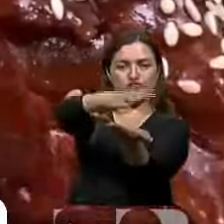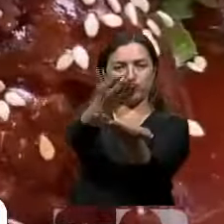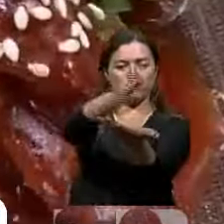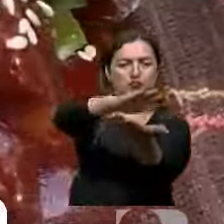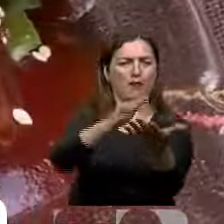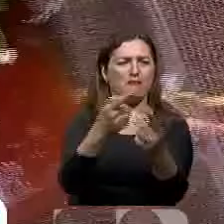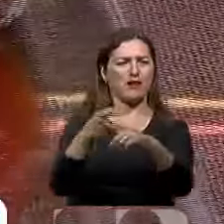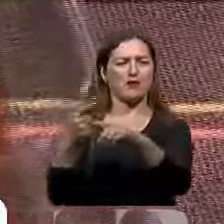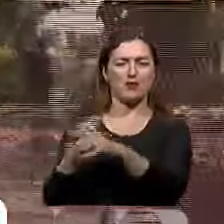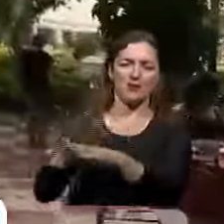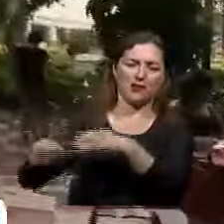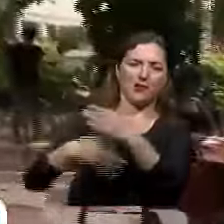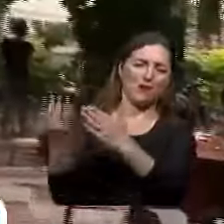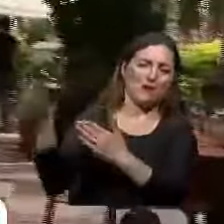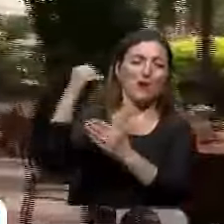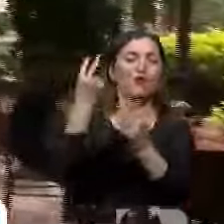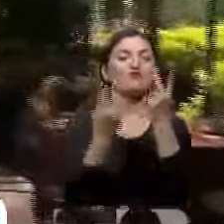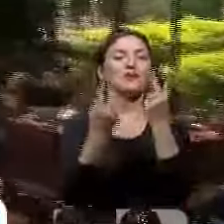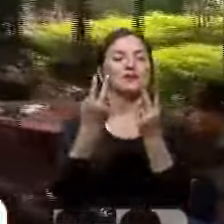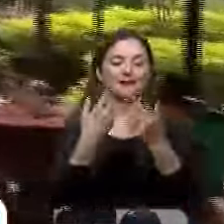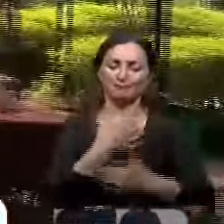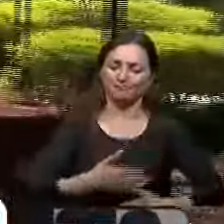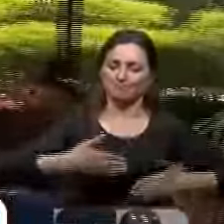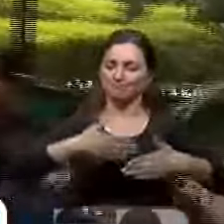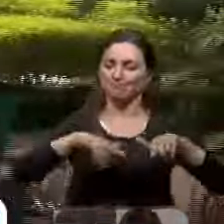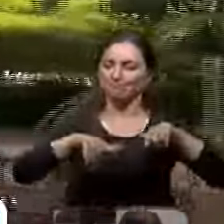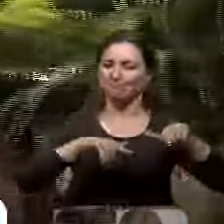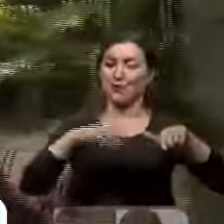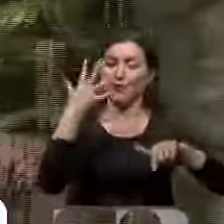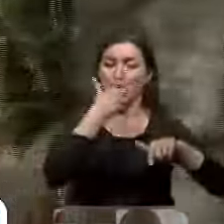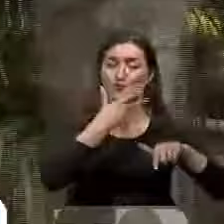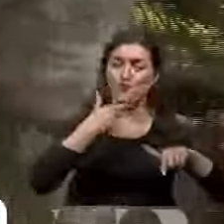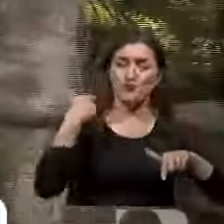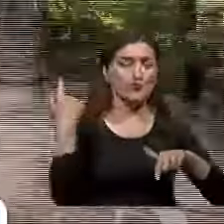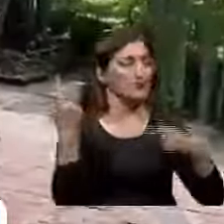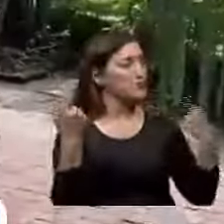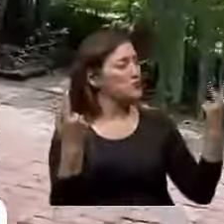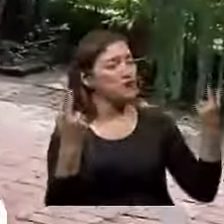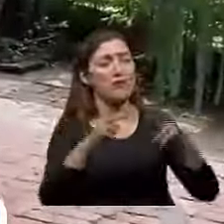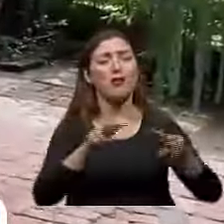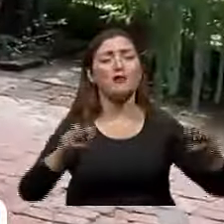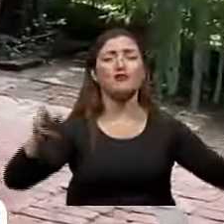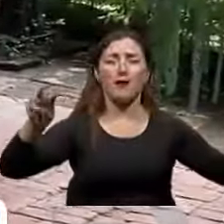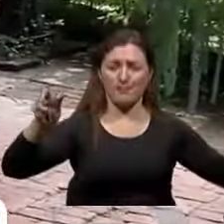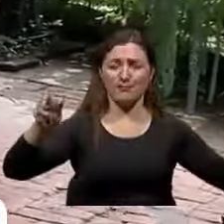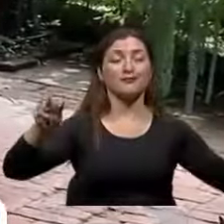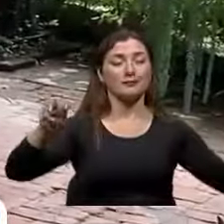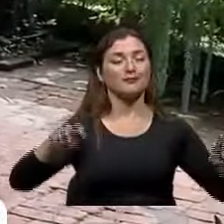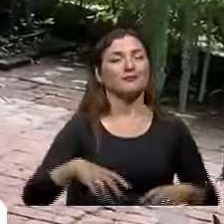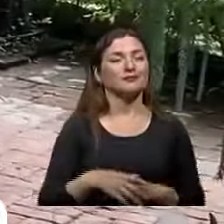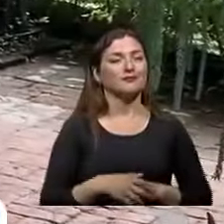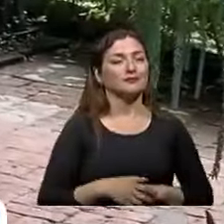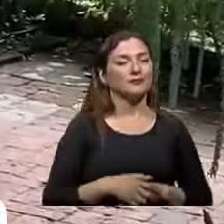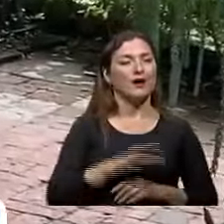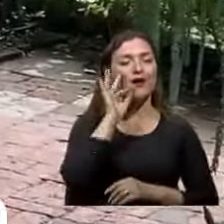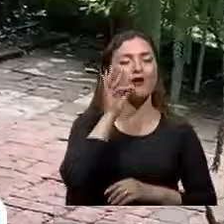todos a que vengan a visitarnos y a que disfruten del lugar, que es un hermoso lugar natural y de la delicia